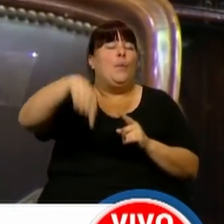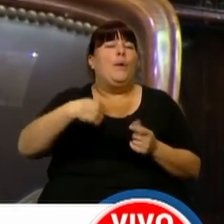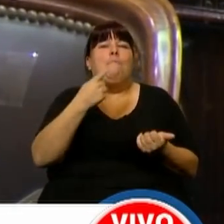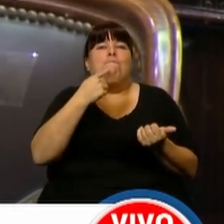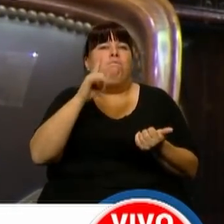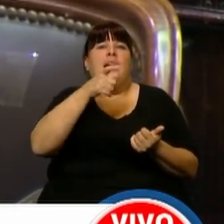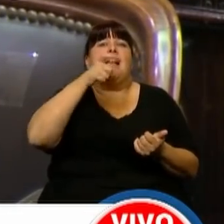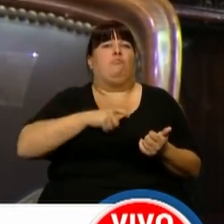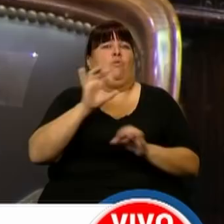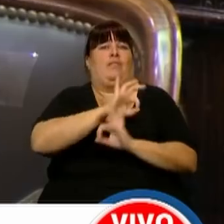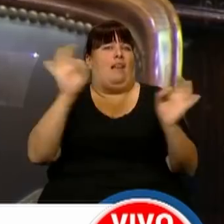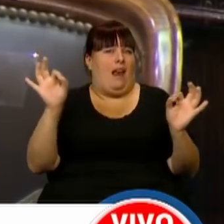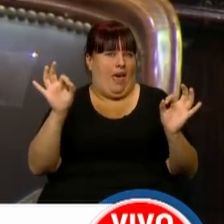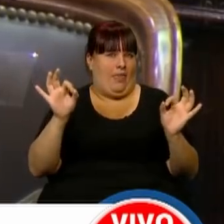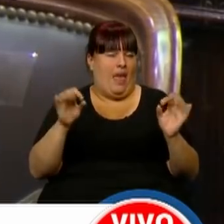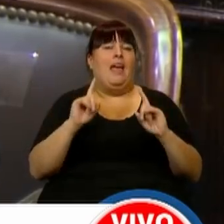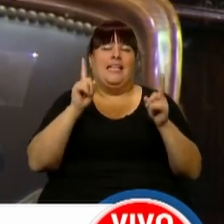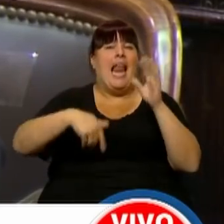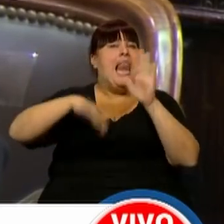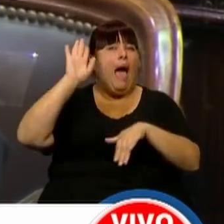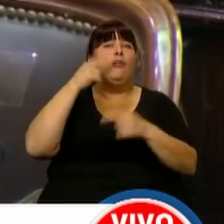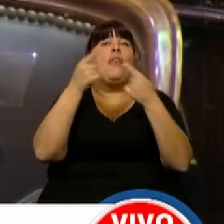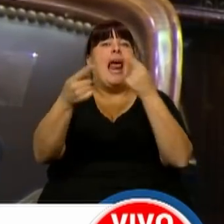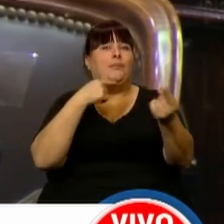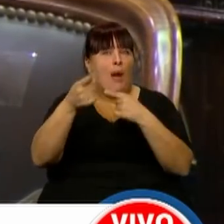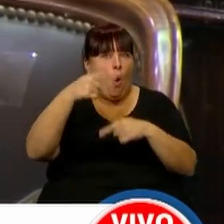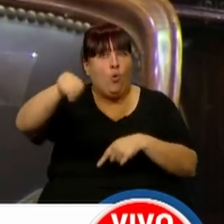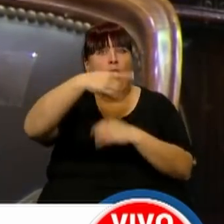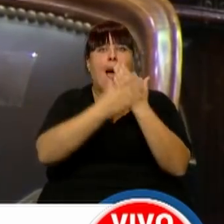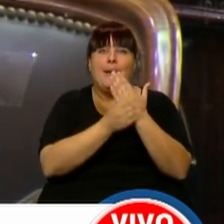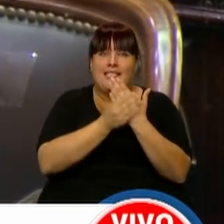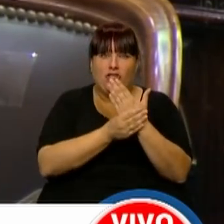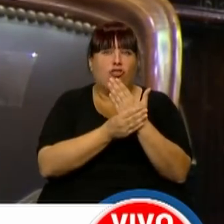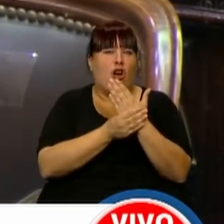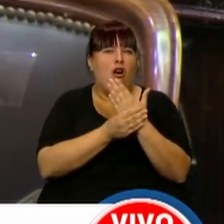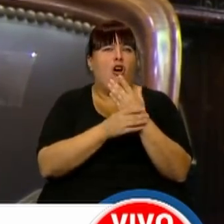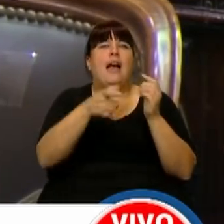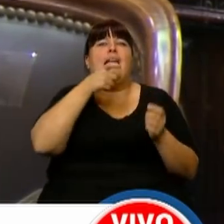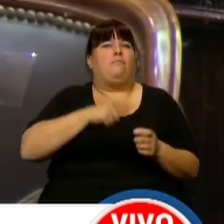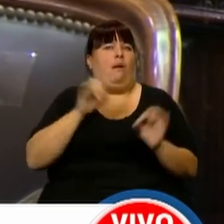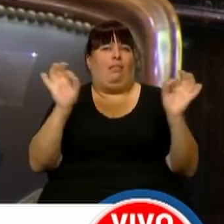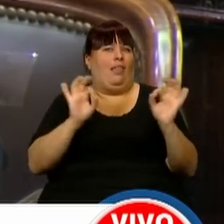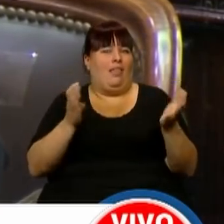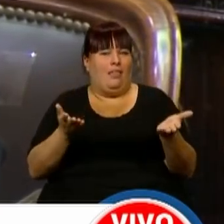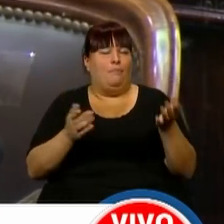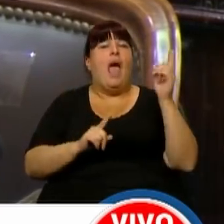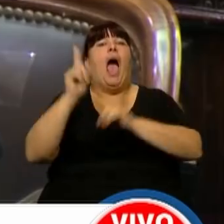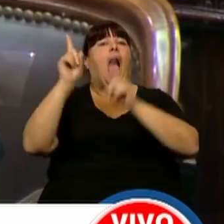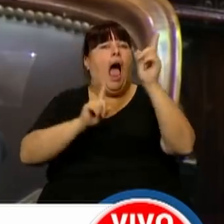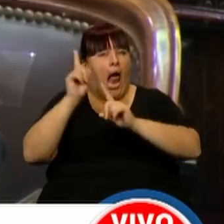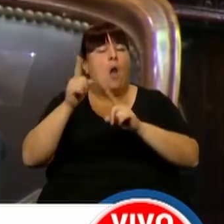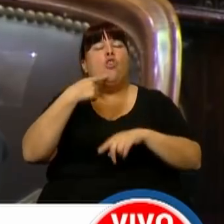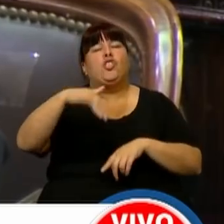preguntas que no fueron respondidas. Es más, la gran mayoría de las preguntas que le hicimos a los ministros no llegaron a ser respondidas. En algunos de los casos